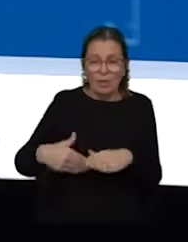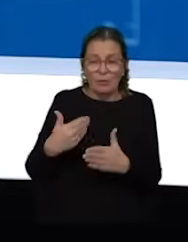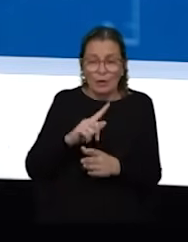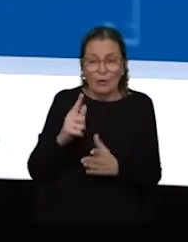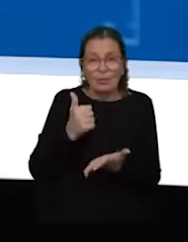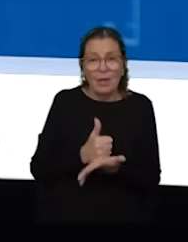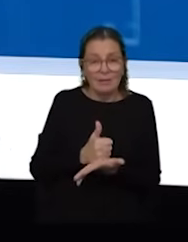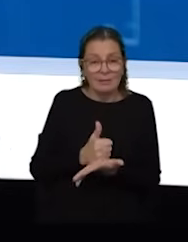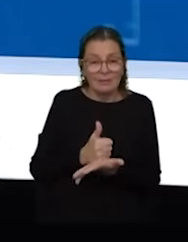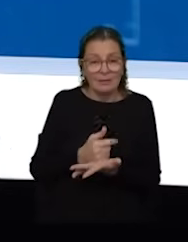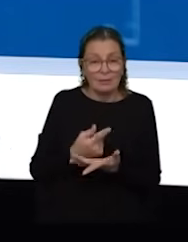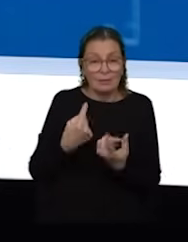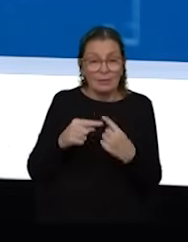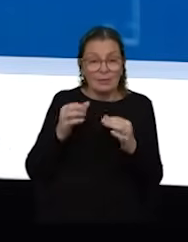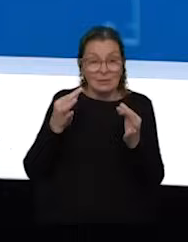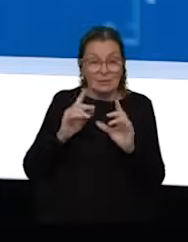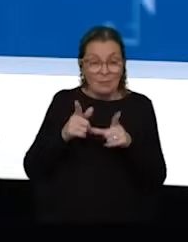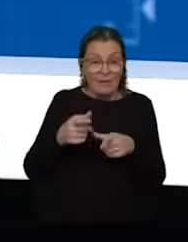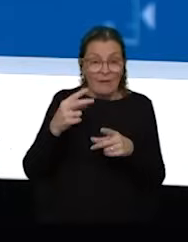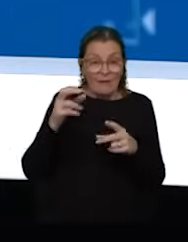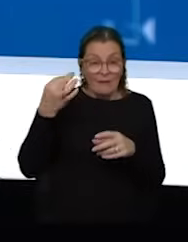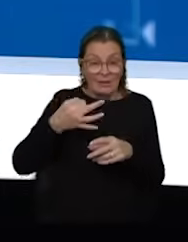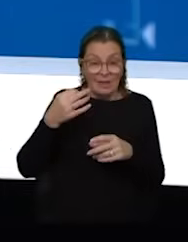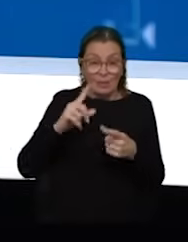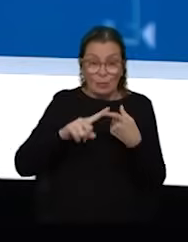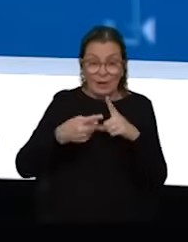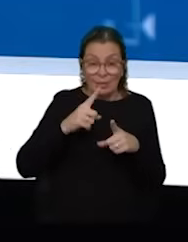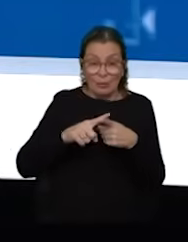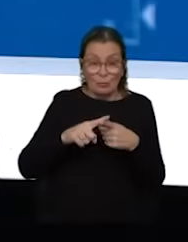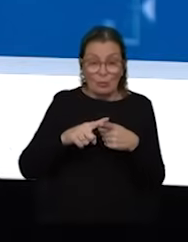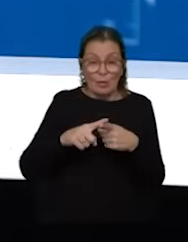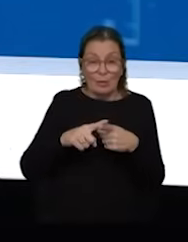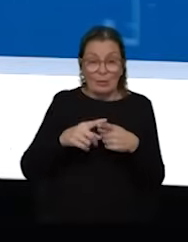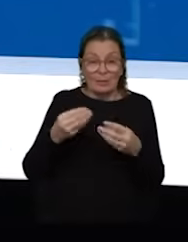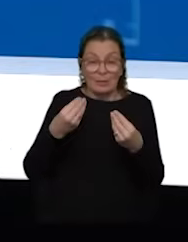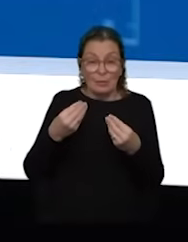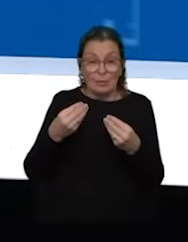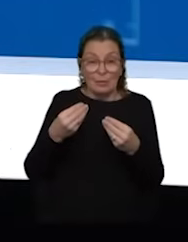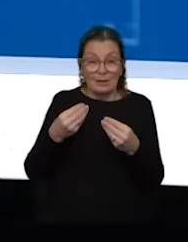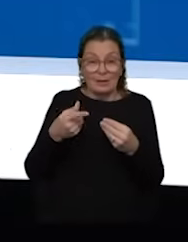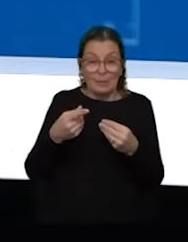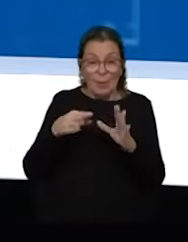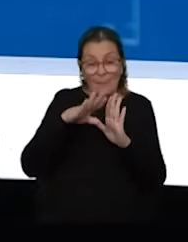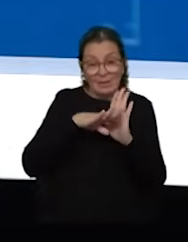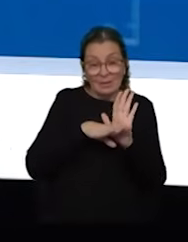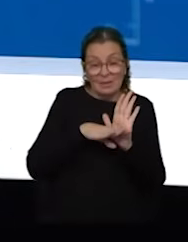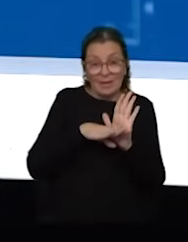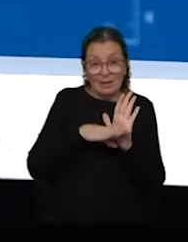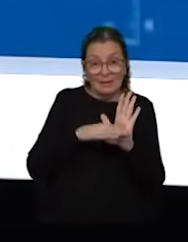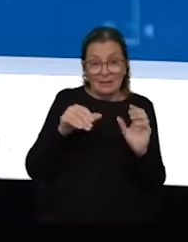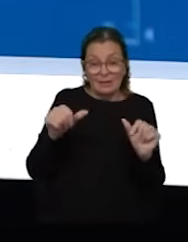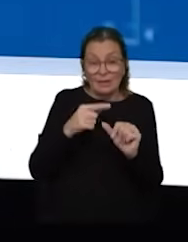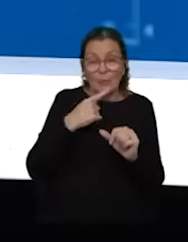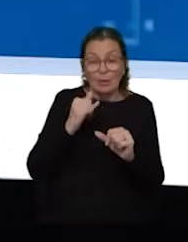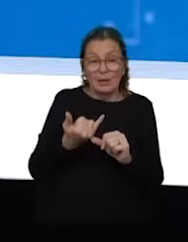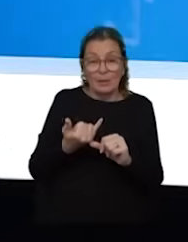entonces Bueno también es cierto que tenemos una discusión instalada con respecto a que ninguna de las medidas que se han tomado por